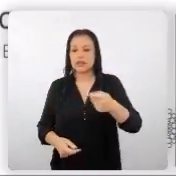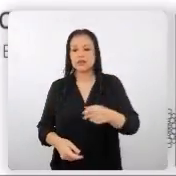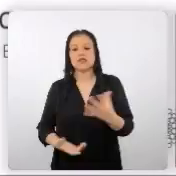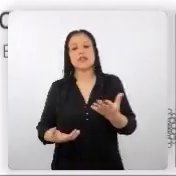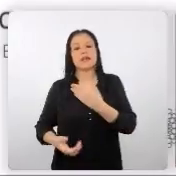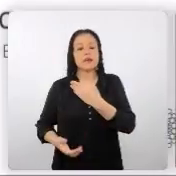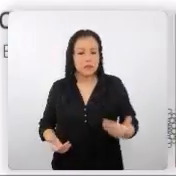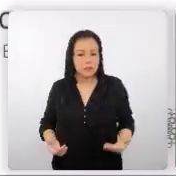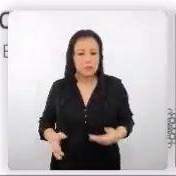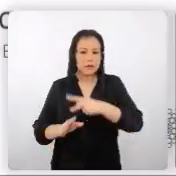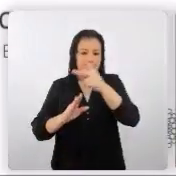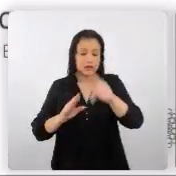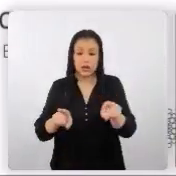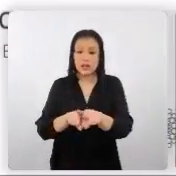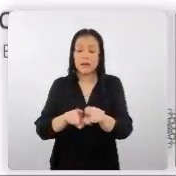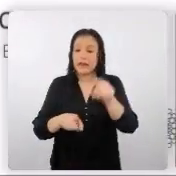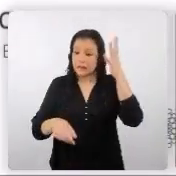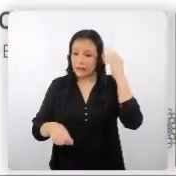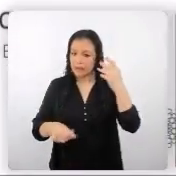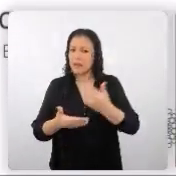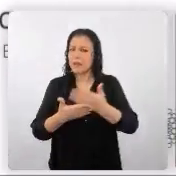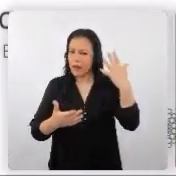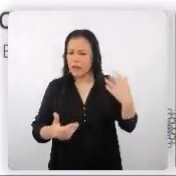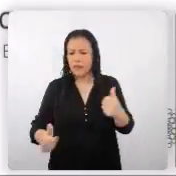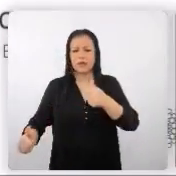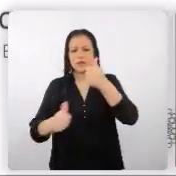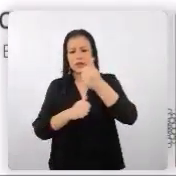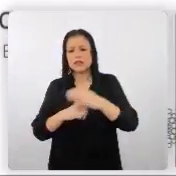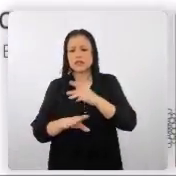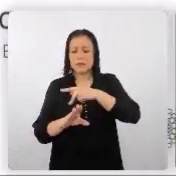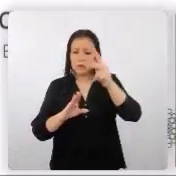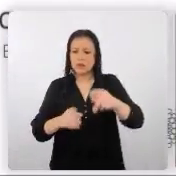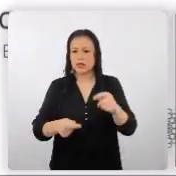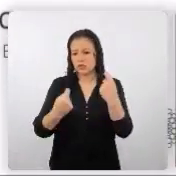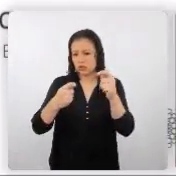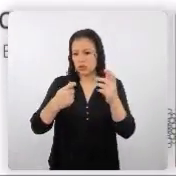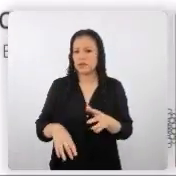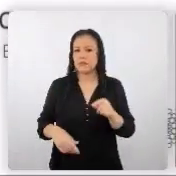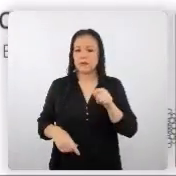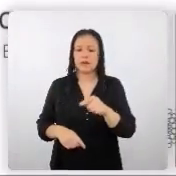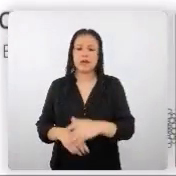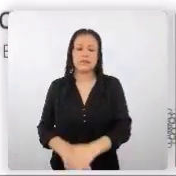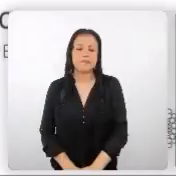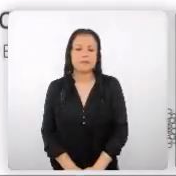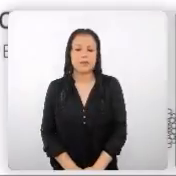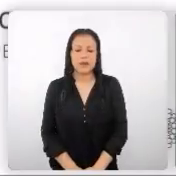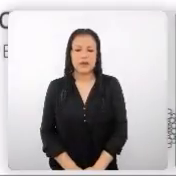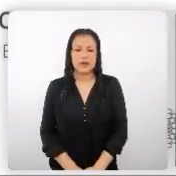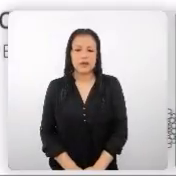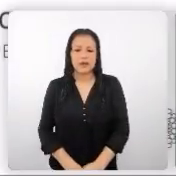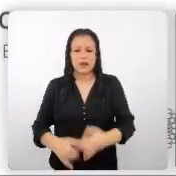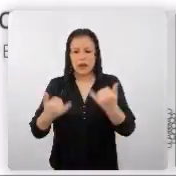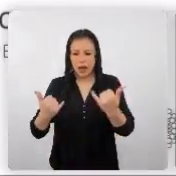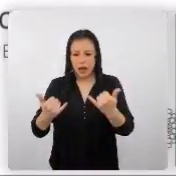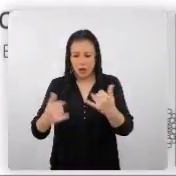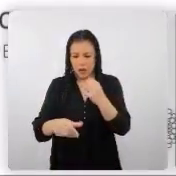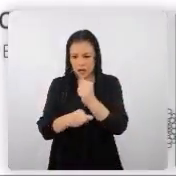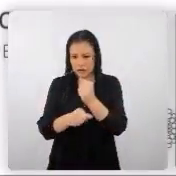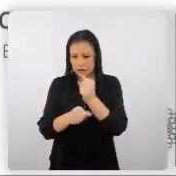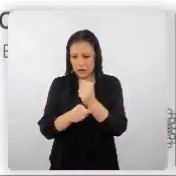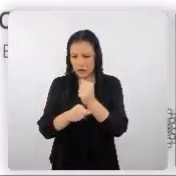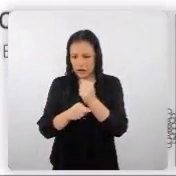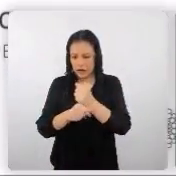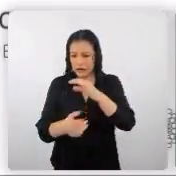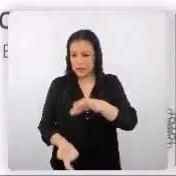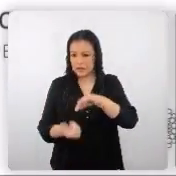Asimismo, cuenta con experiencia previa de coordinadora de proyectos turísticos para un ONG. Actualmente desempeña en la función de